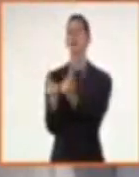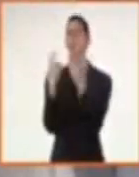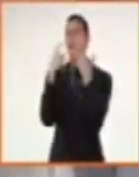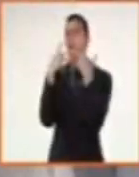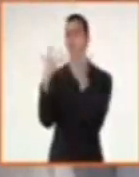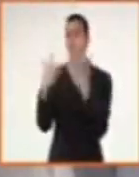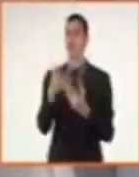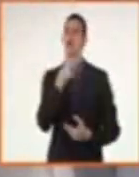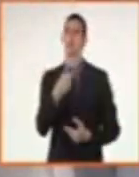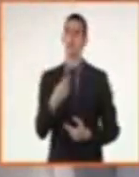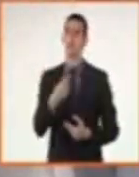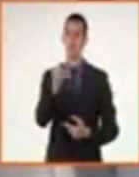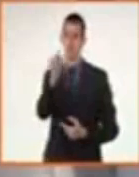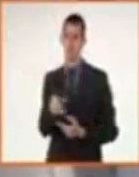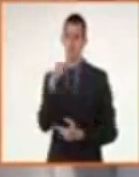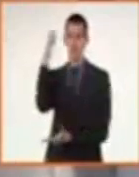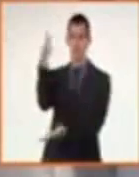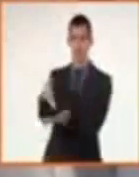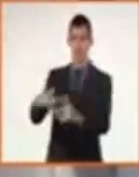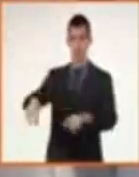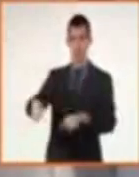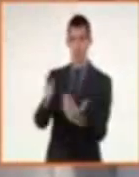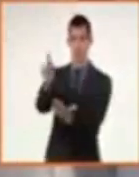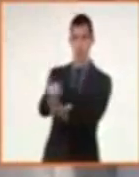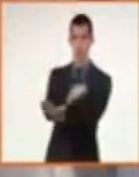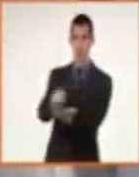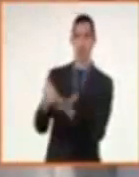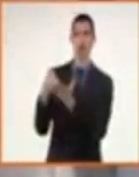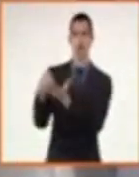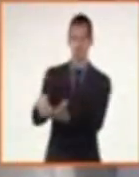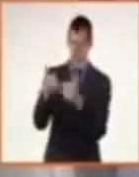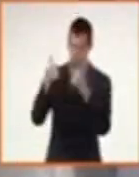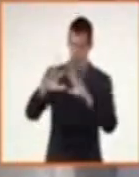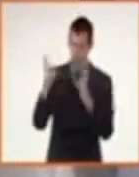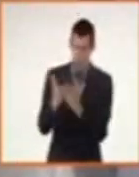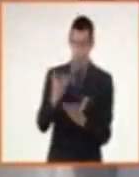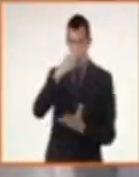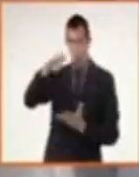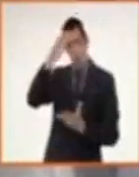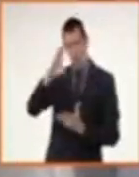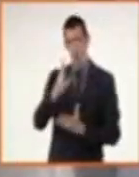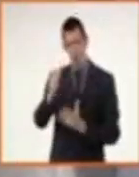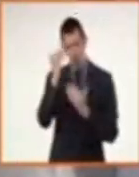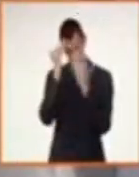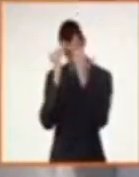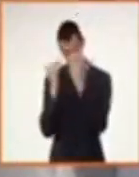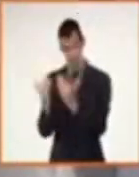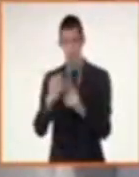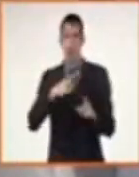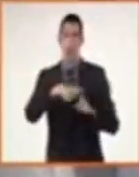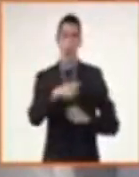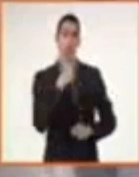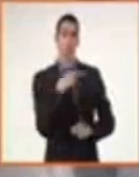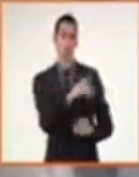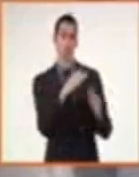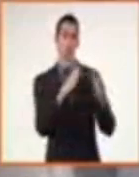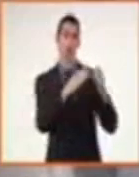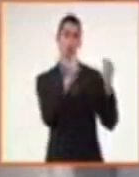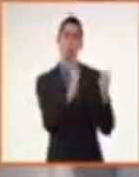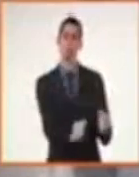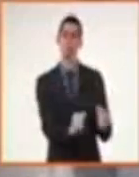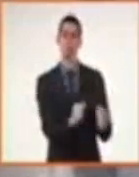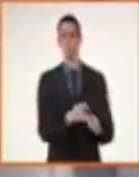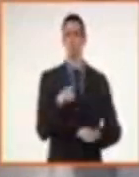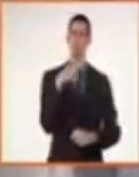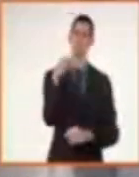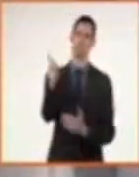todo el pueblo de Cuba. Yo creo que ha sido un ejercicio no solo de democracia, podrán anotar cuánta cosa.